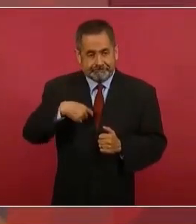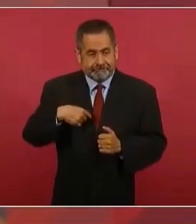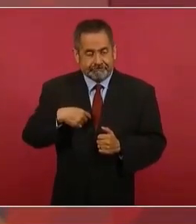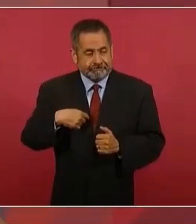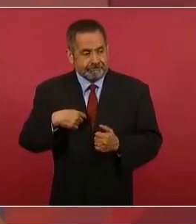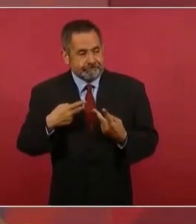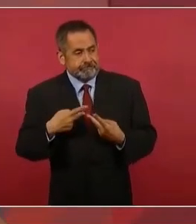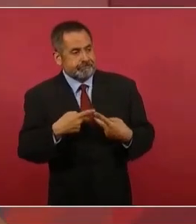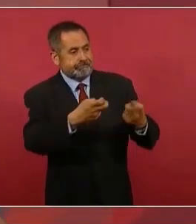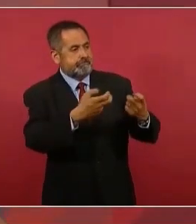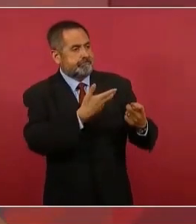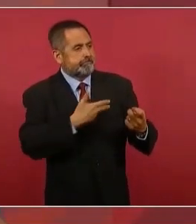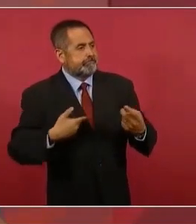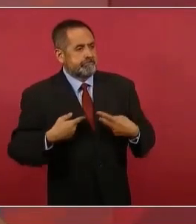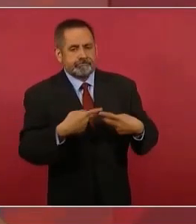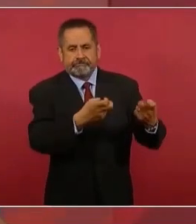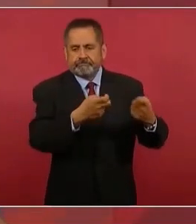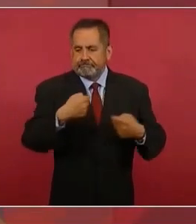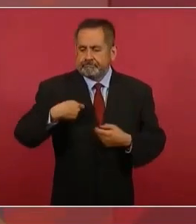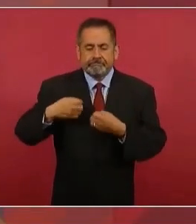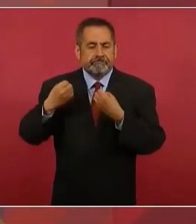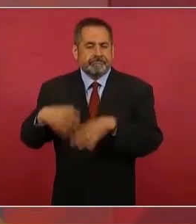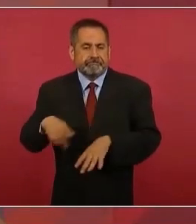robarnos la presidencia.